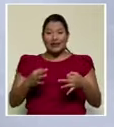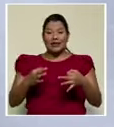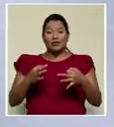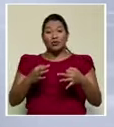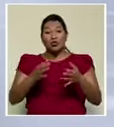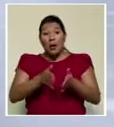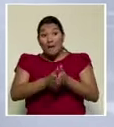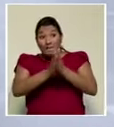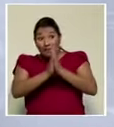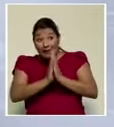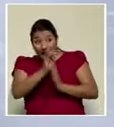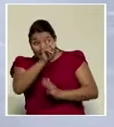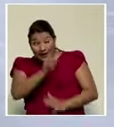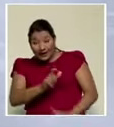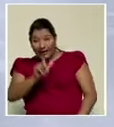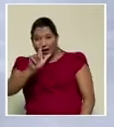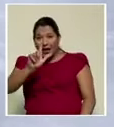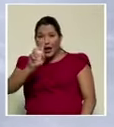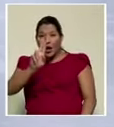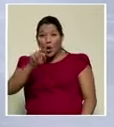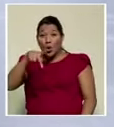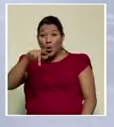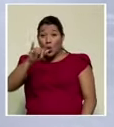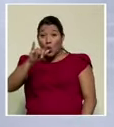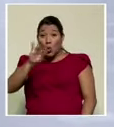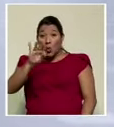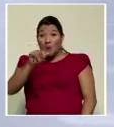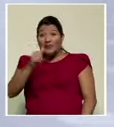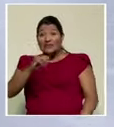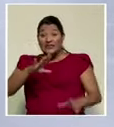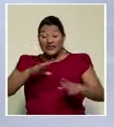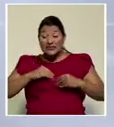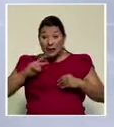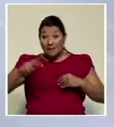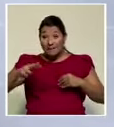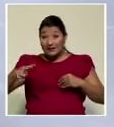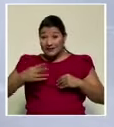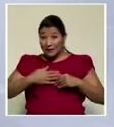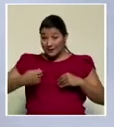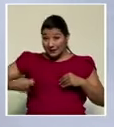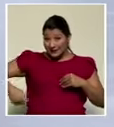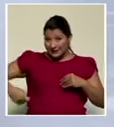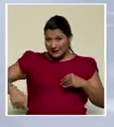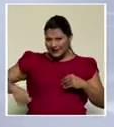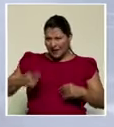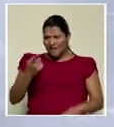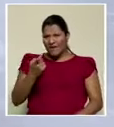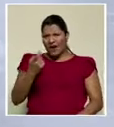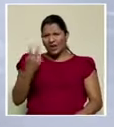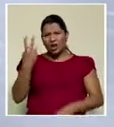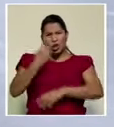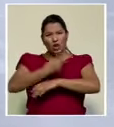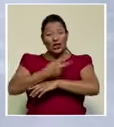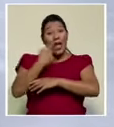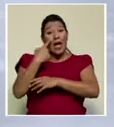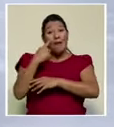pedirle a Ana Lupita, que fuera vicepresidente, eso fue faltando virtualmente 2 días para la